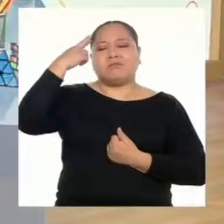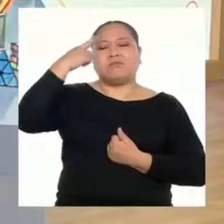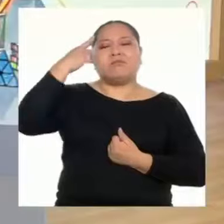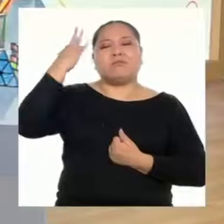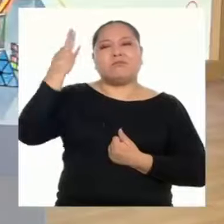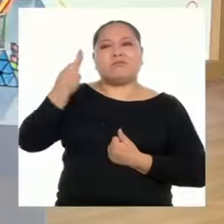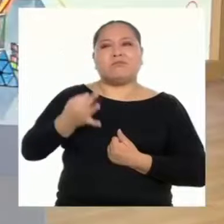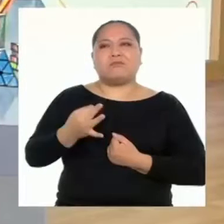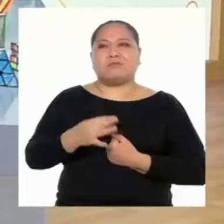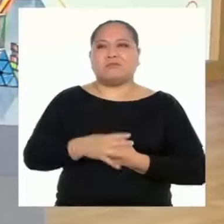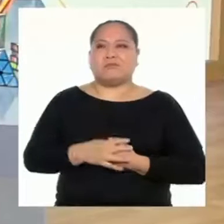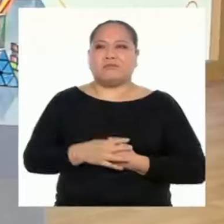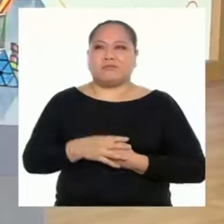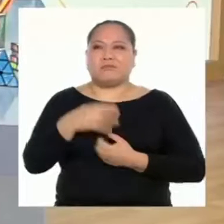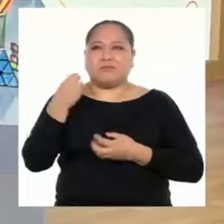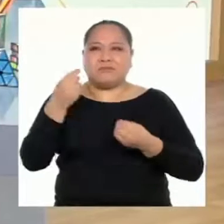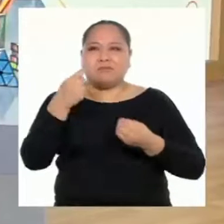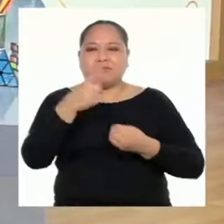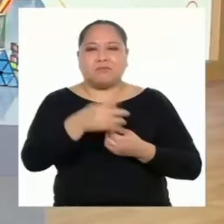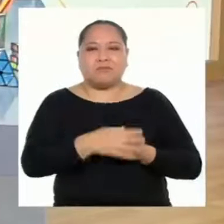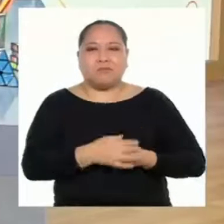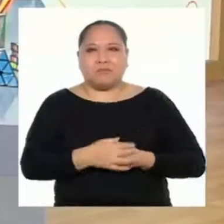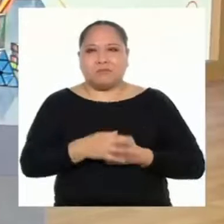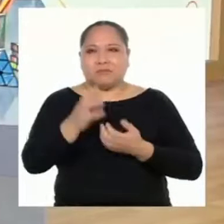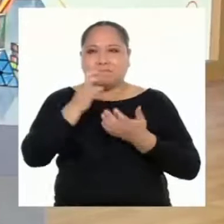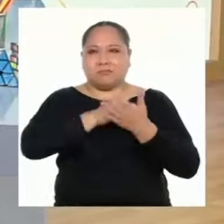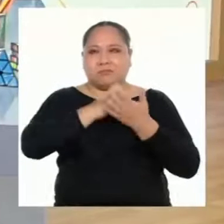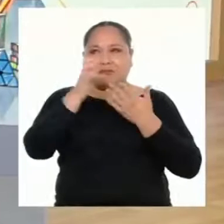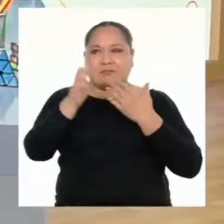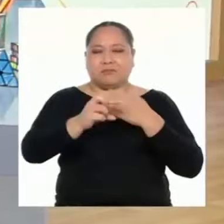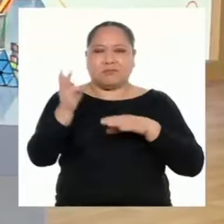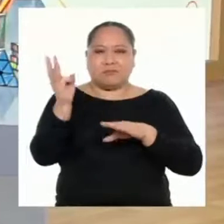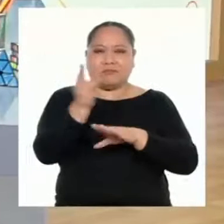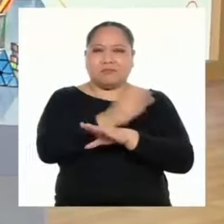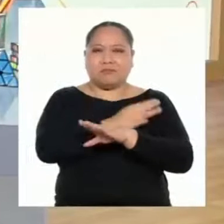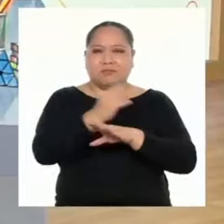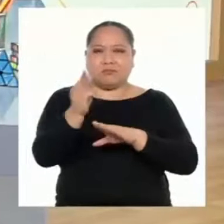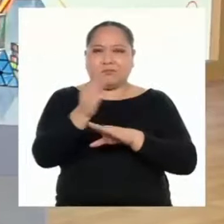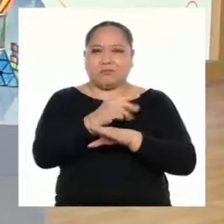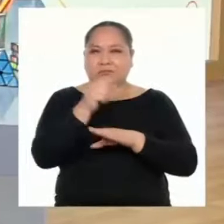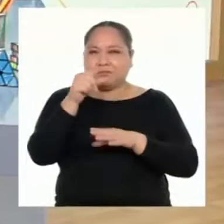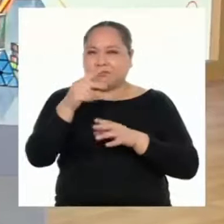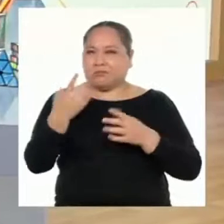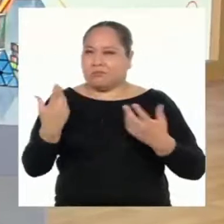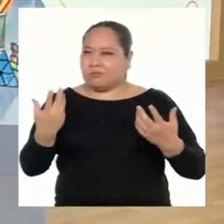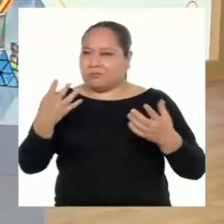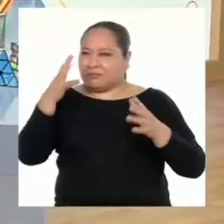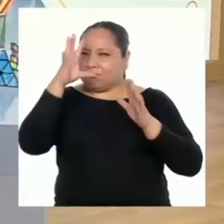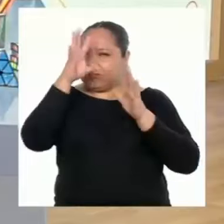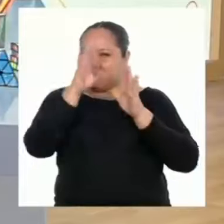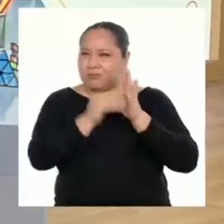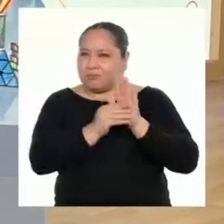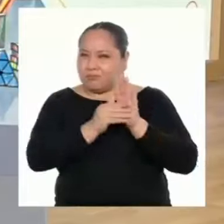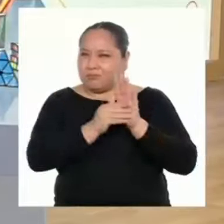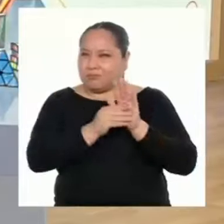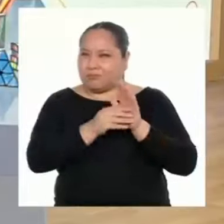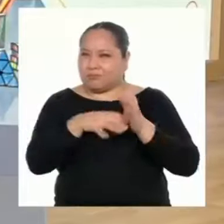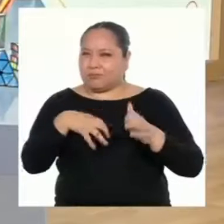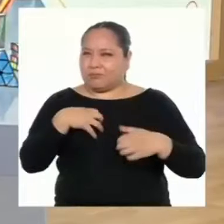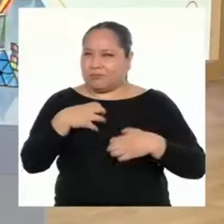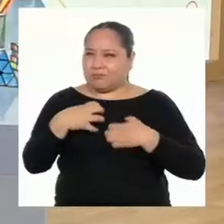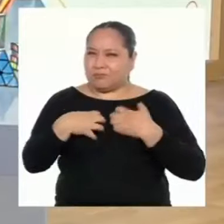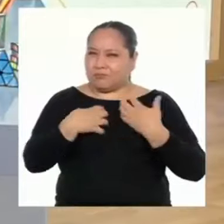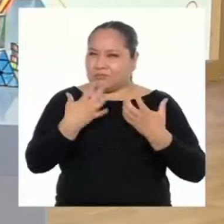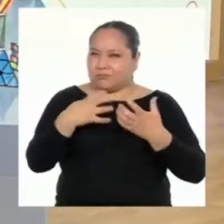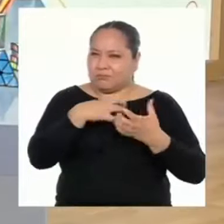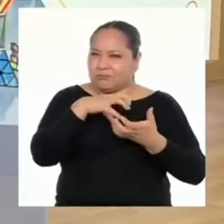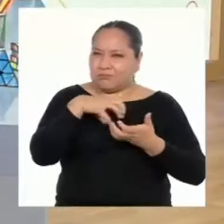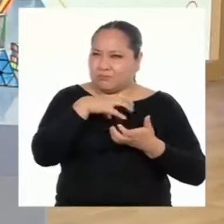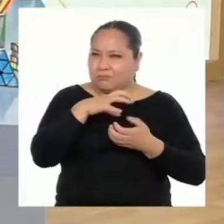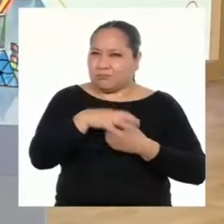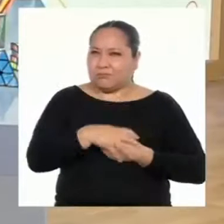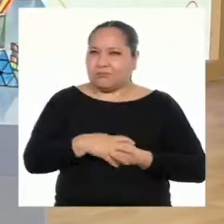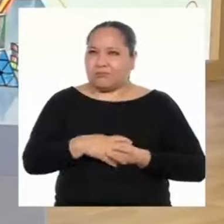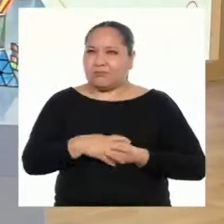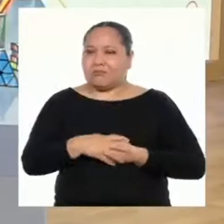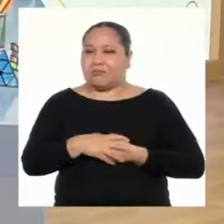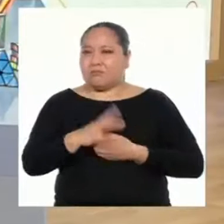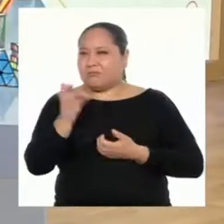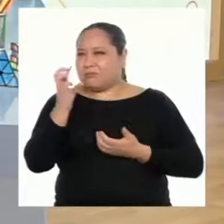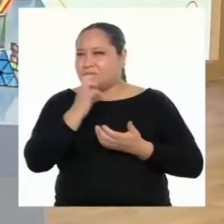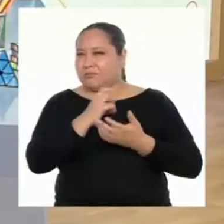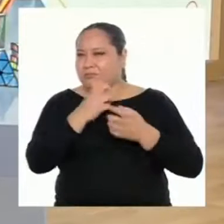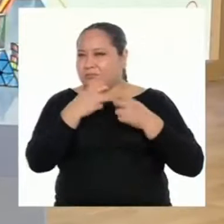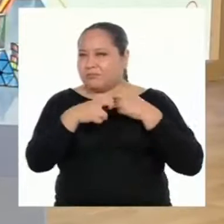razón. ¿Cómo te fue con la versión del programa de reproducción de audio que te habías bajado y te estaba generando problemas?